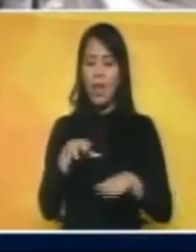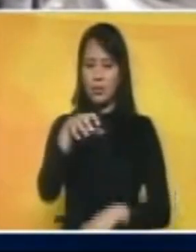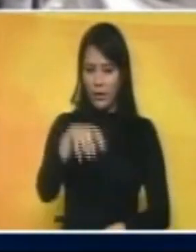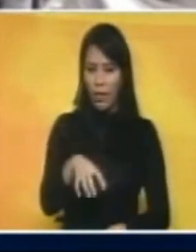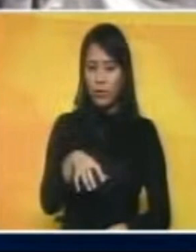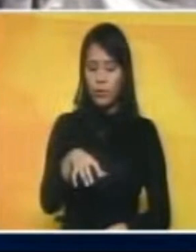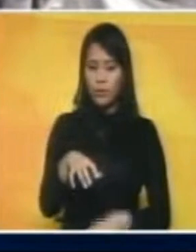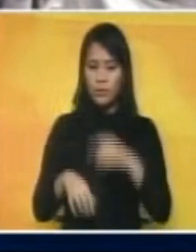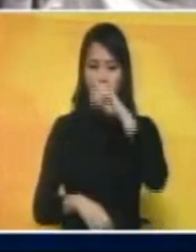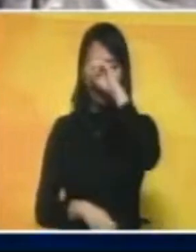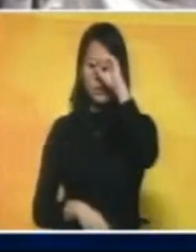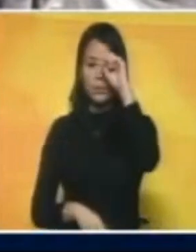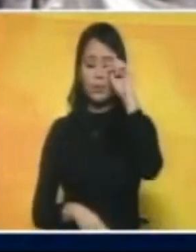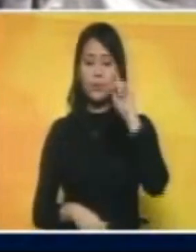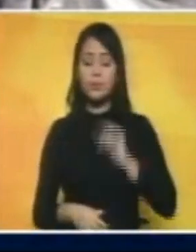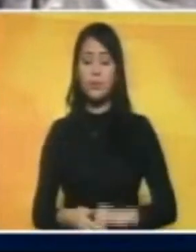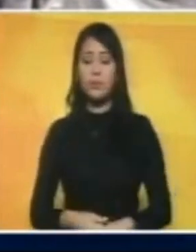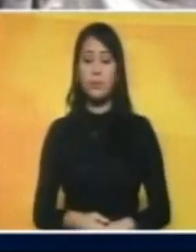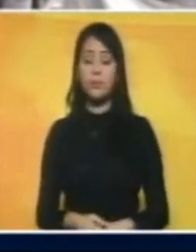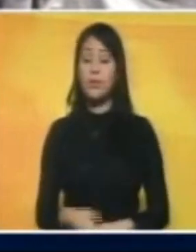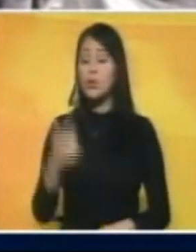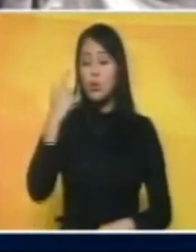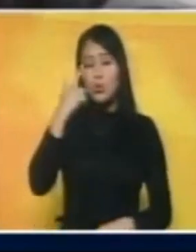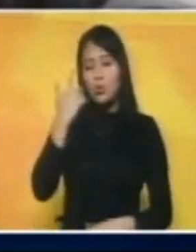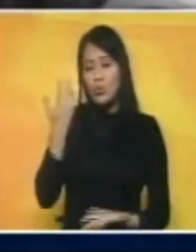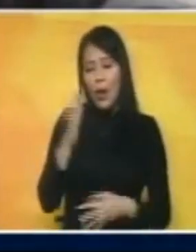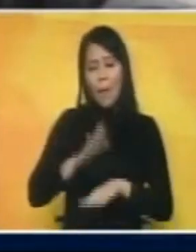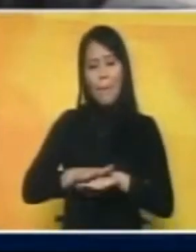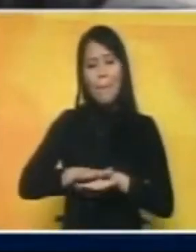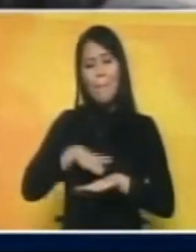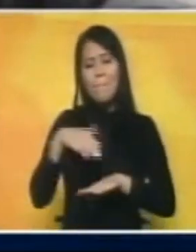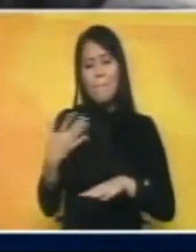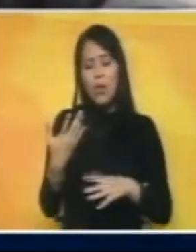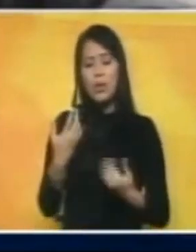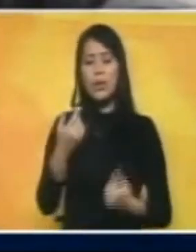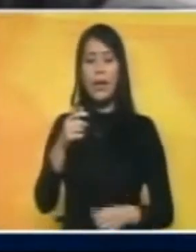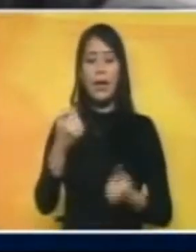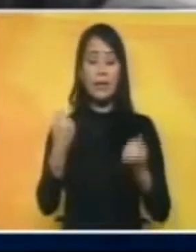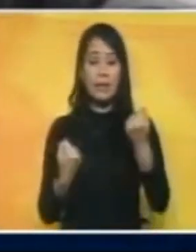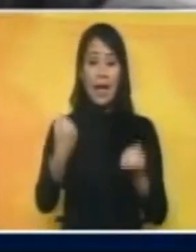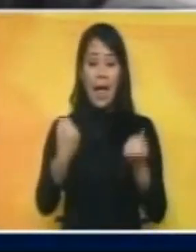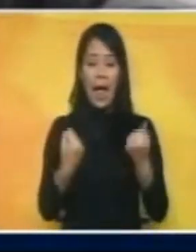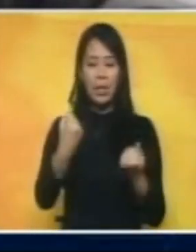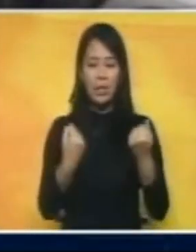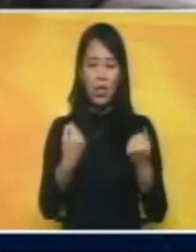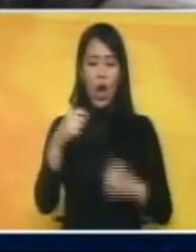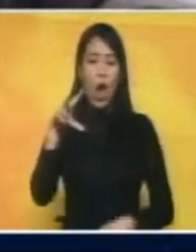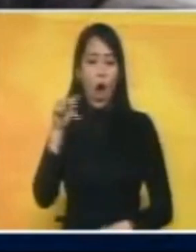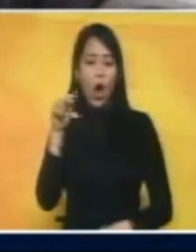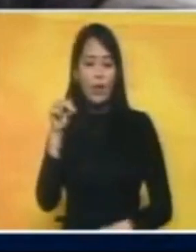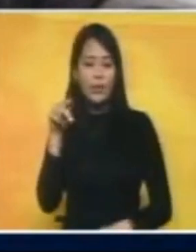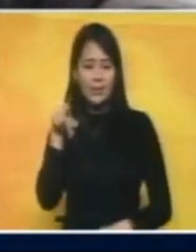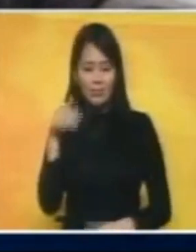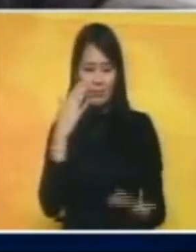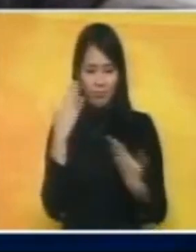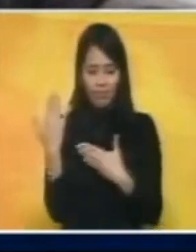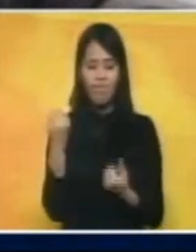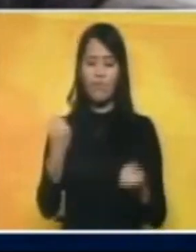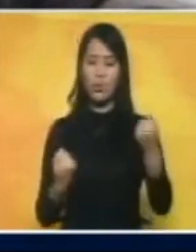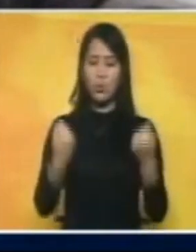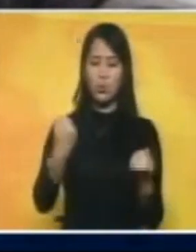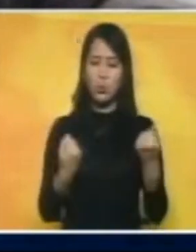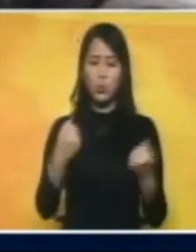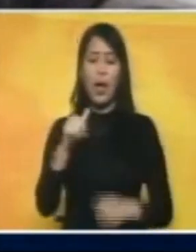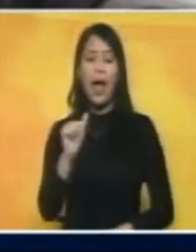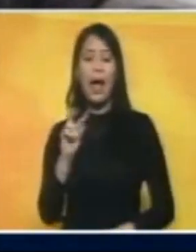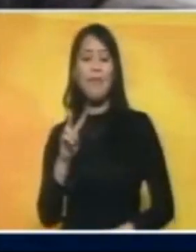en Cojeditos. Hasta ahora se desconoce la causa por la que el vehículo gris marca Chevrolet y modelo Aveo